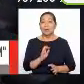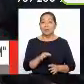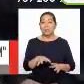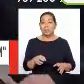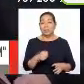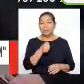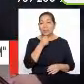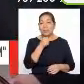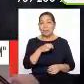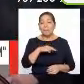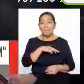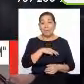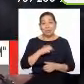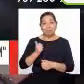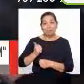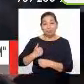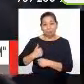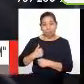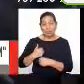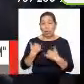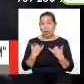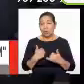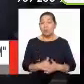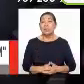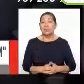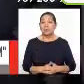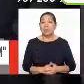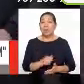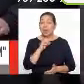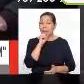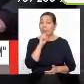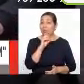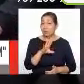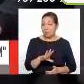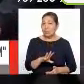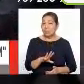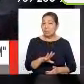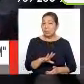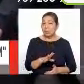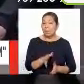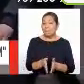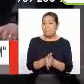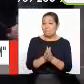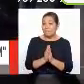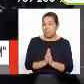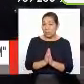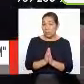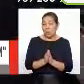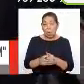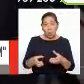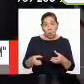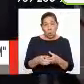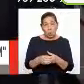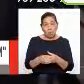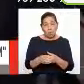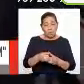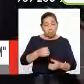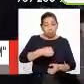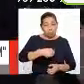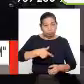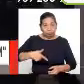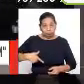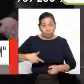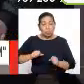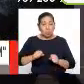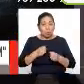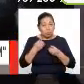El ministro del Interior en estos últimos momentos ha mencionado que está solicitando asistir a la Comisión de Inteligencia para